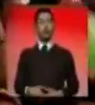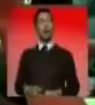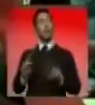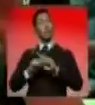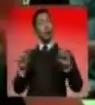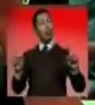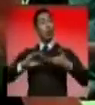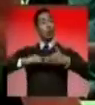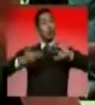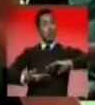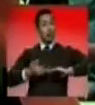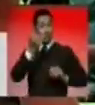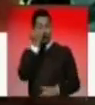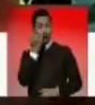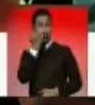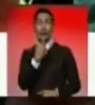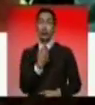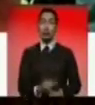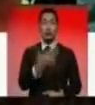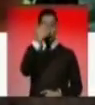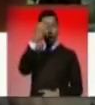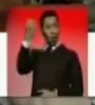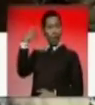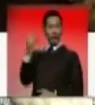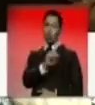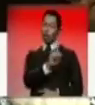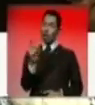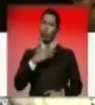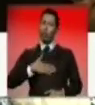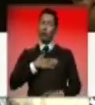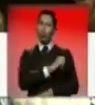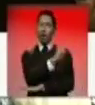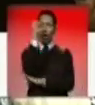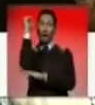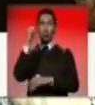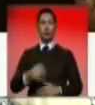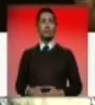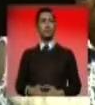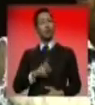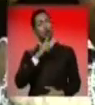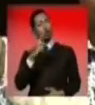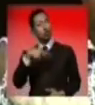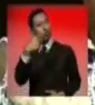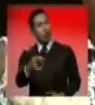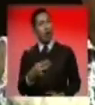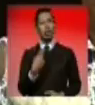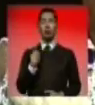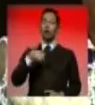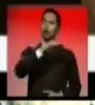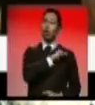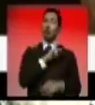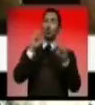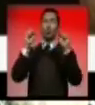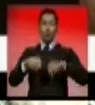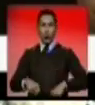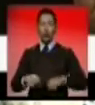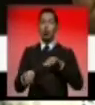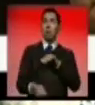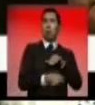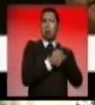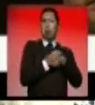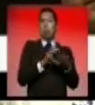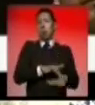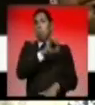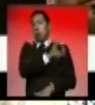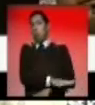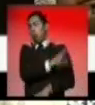no los olvide cuando gane la presidencia. No como Bachuar podemos estar metidos en un lugar donde hoy en Nanquín